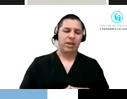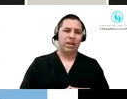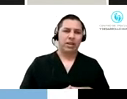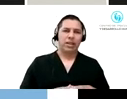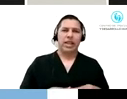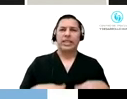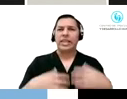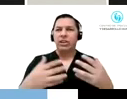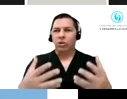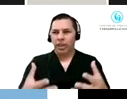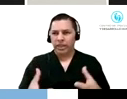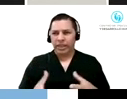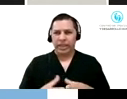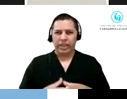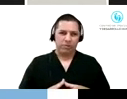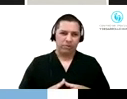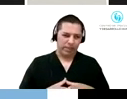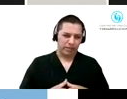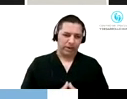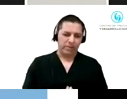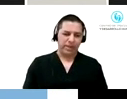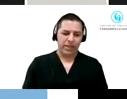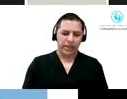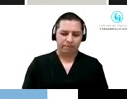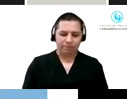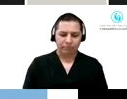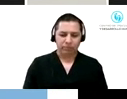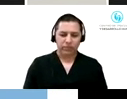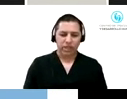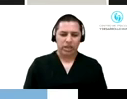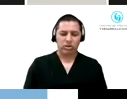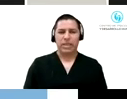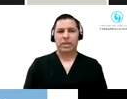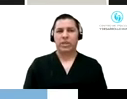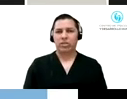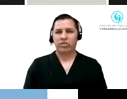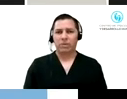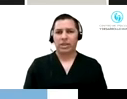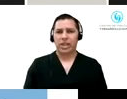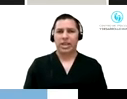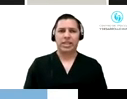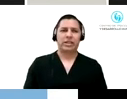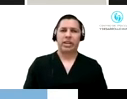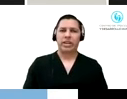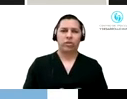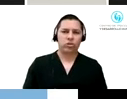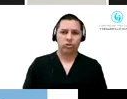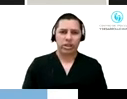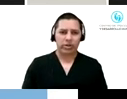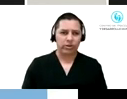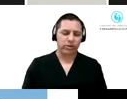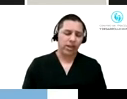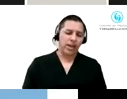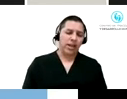este tema de las ideologías de género, principalmente los planteamientos fundamentalistas, religiosos